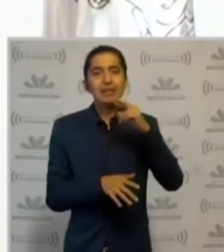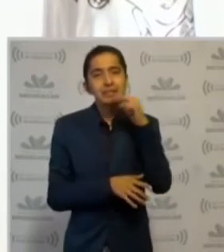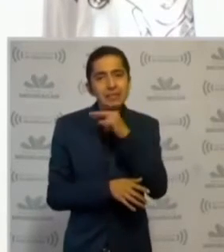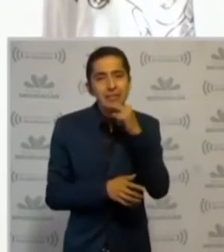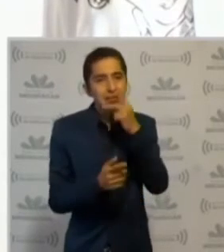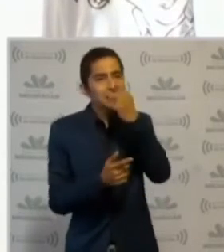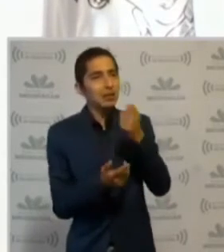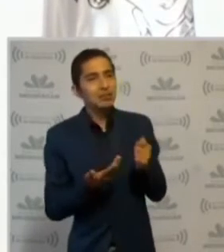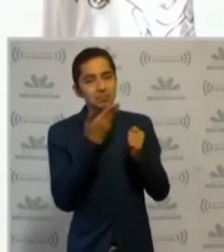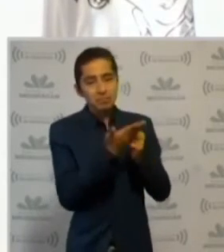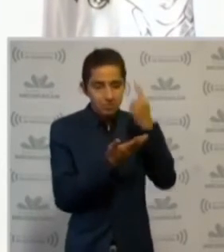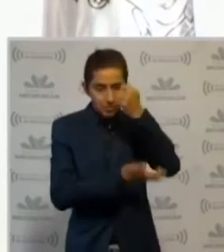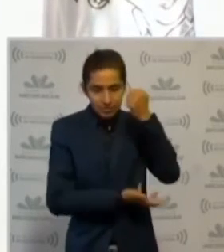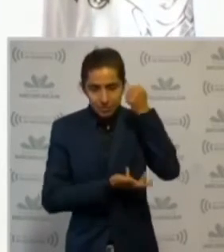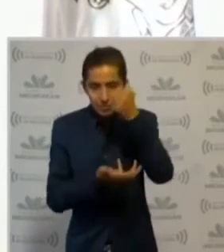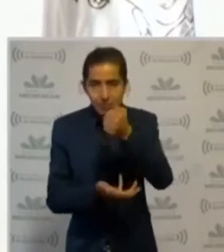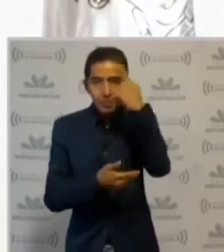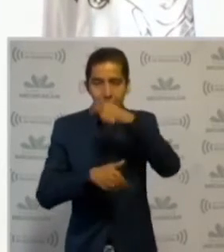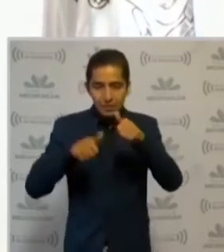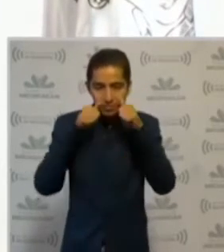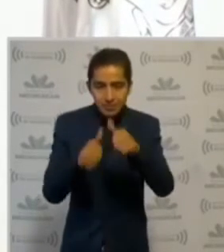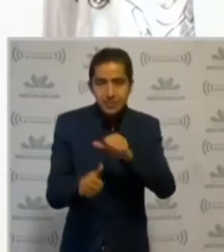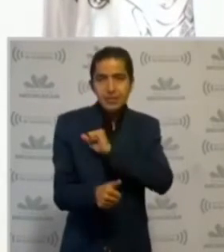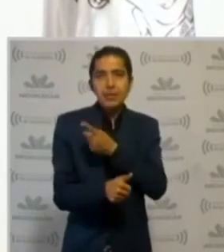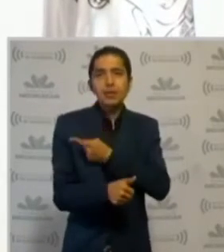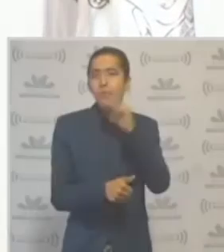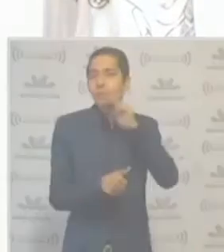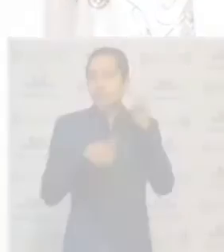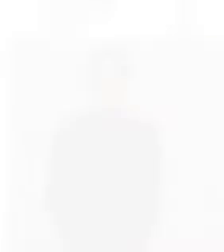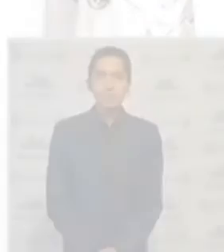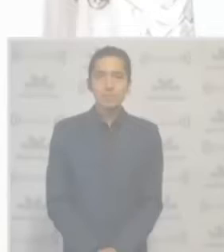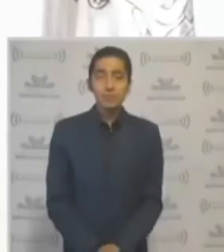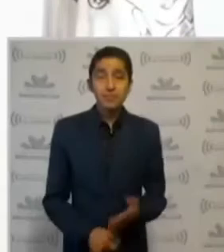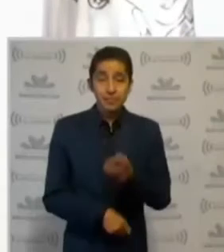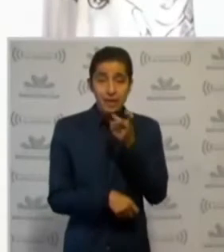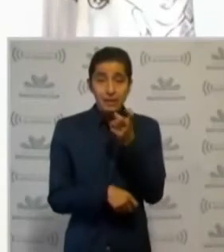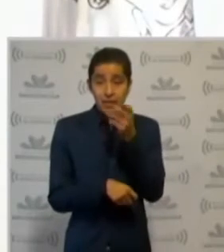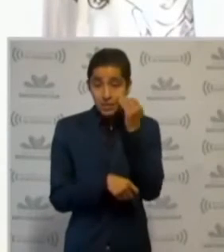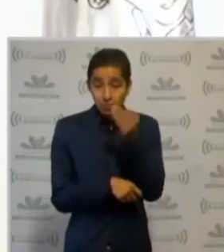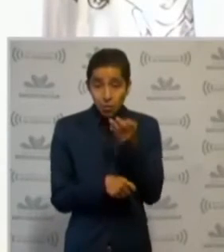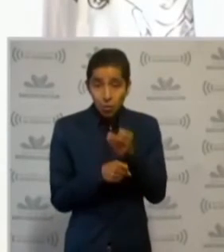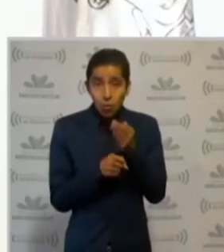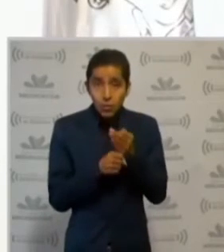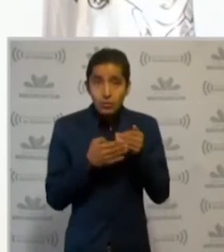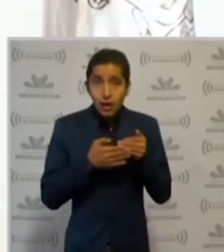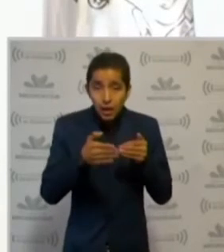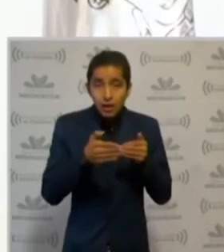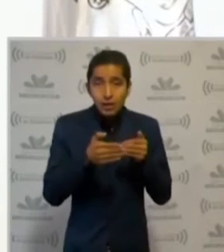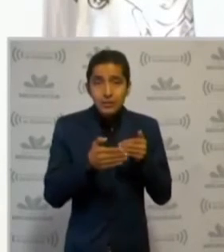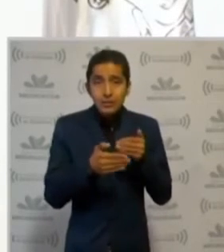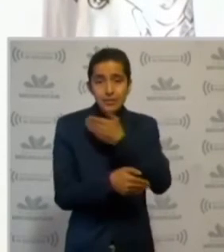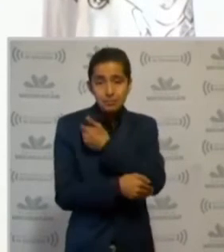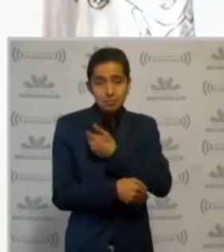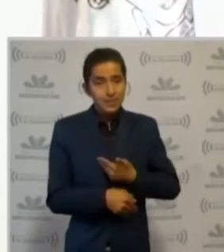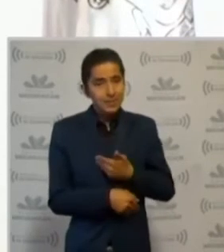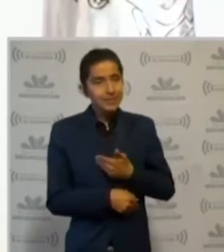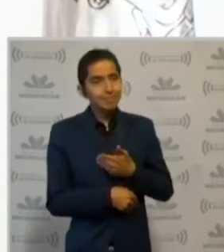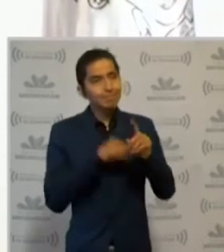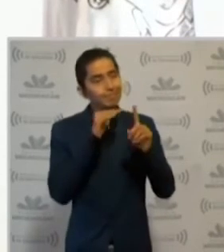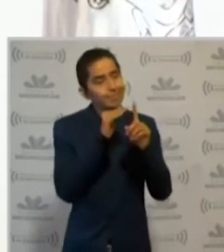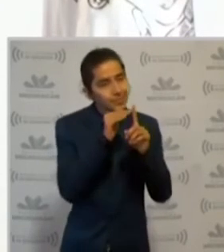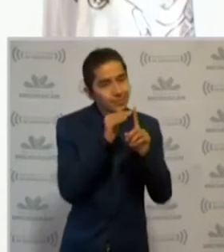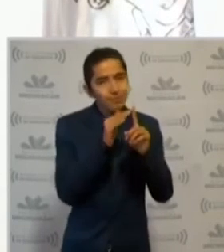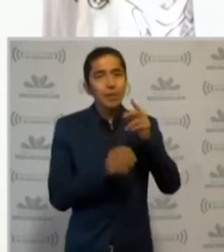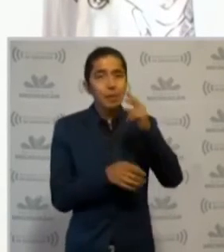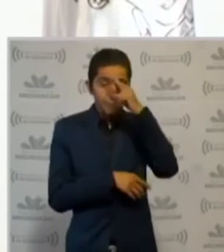para atender la salud de las michoacanas y los michoacanos. En este momento, señor presidente, México